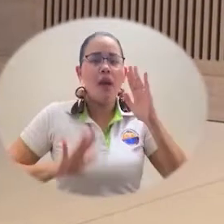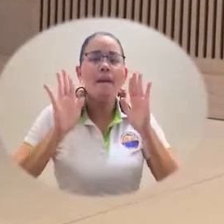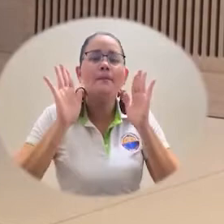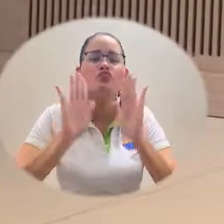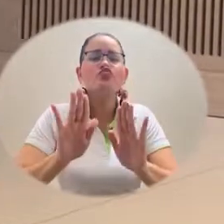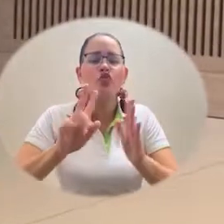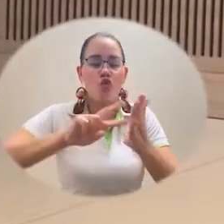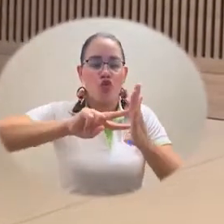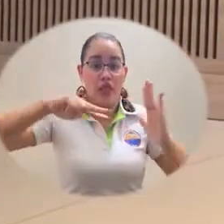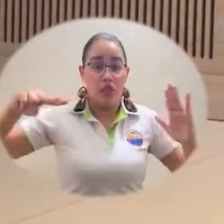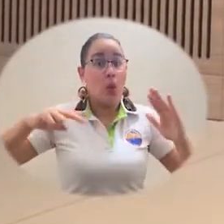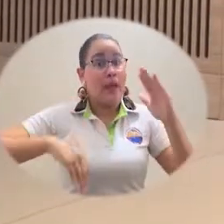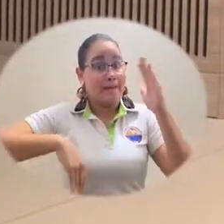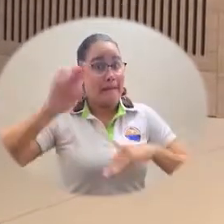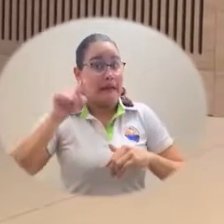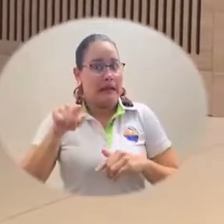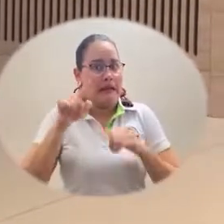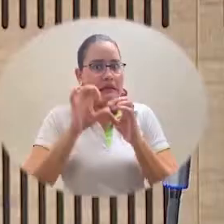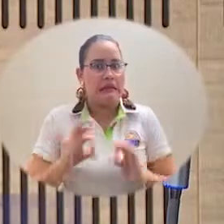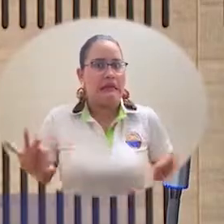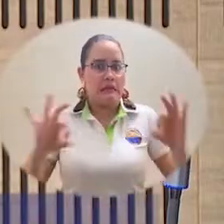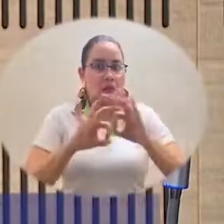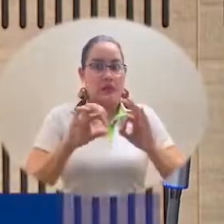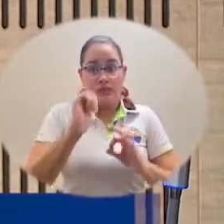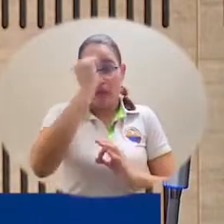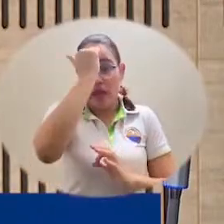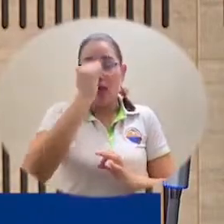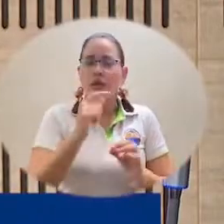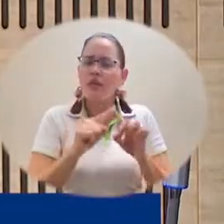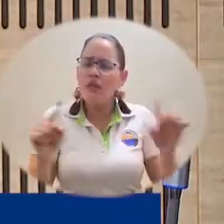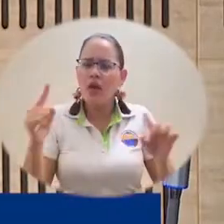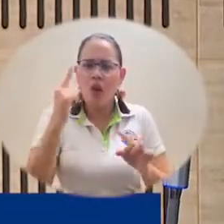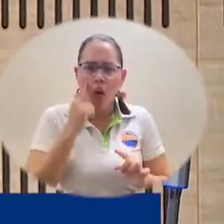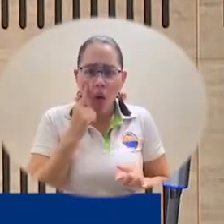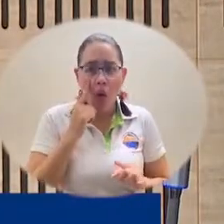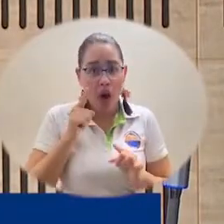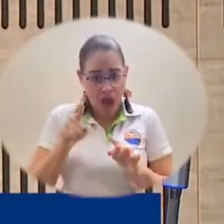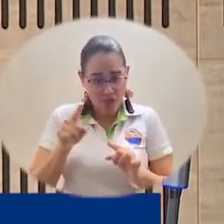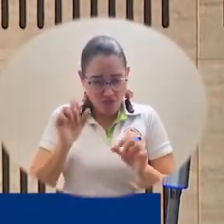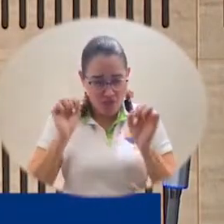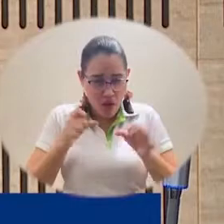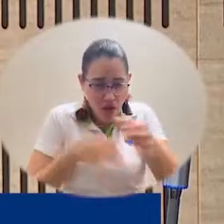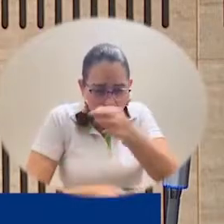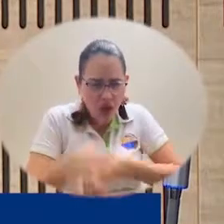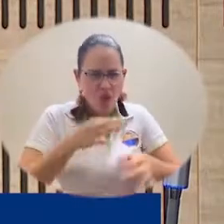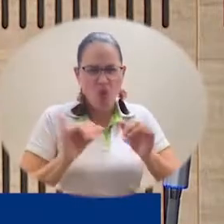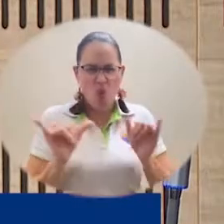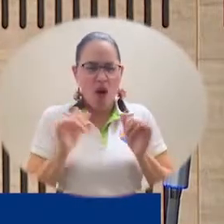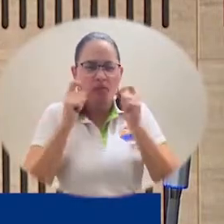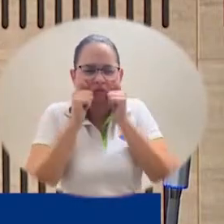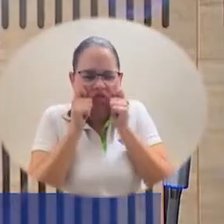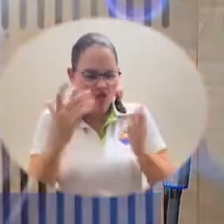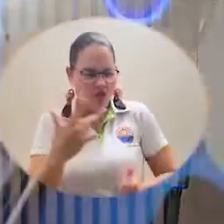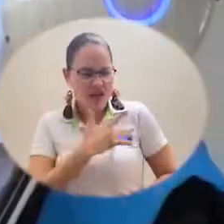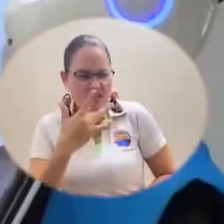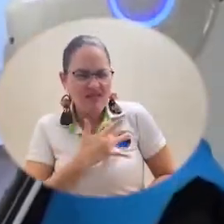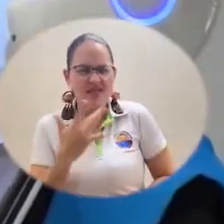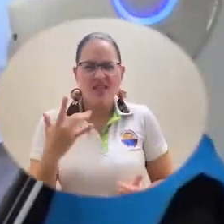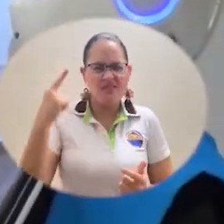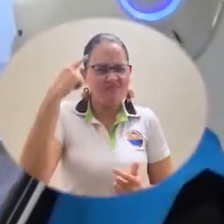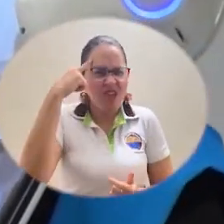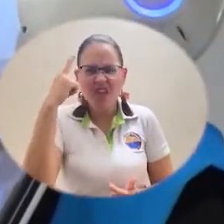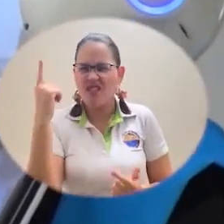el papel de la tecnología, un mediador, pero que nunca va a reemplazar la capacidad humana de crear, de inventar, de